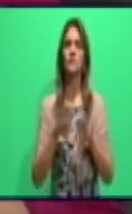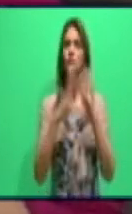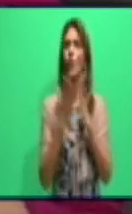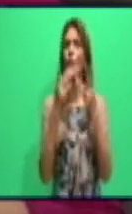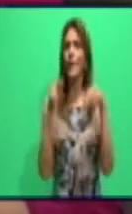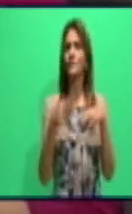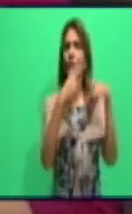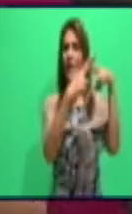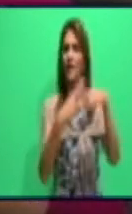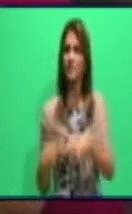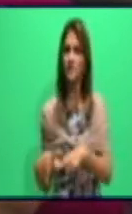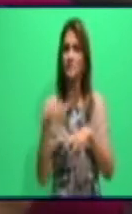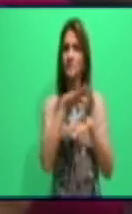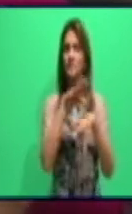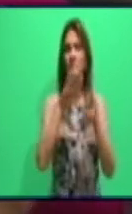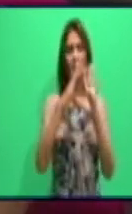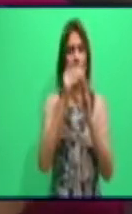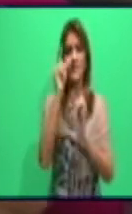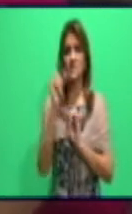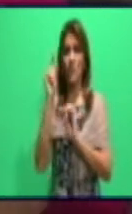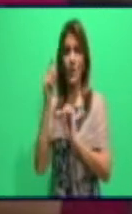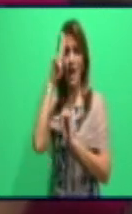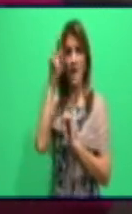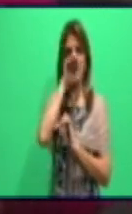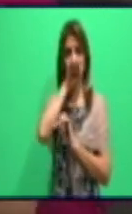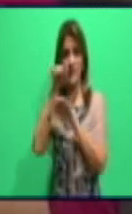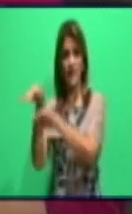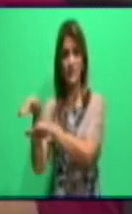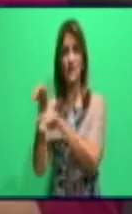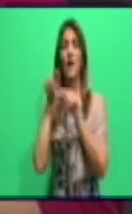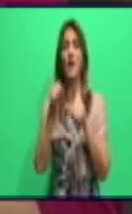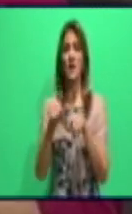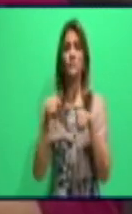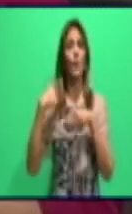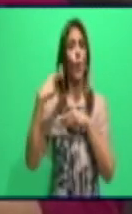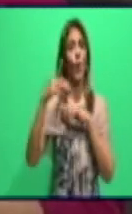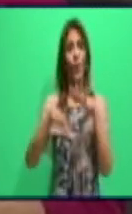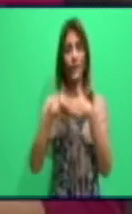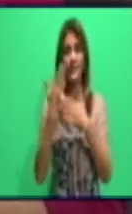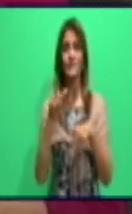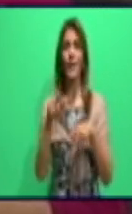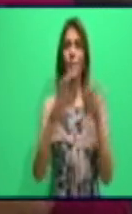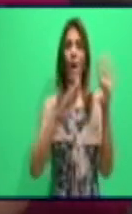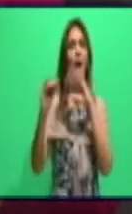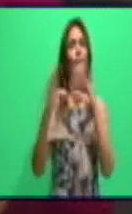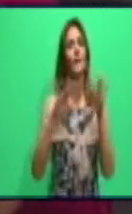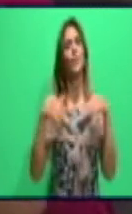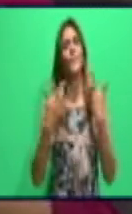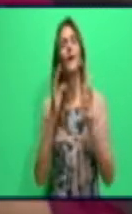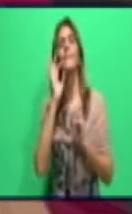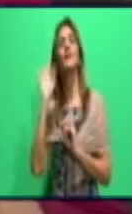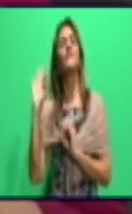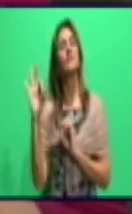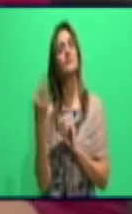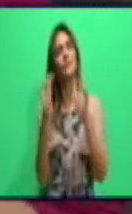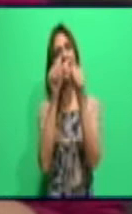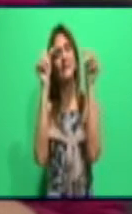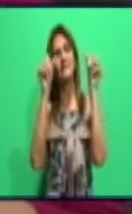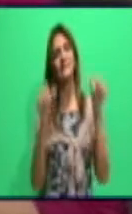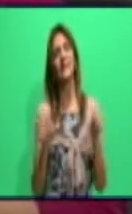es así, Yunel. Estamos tratando día por día de perfeccionar este sistema. Es una base de datos ya